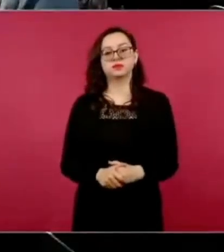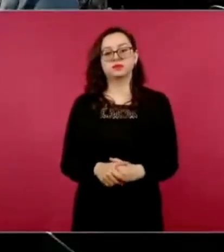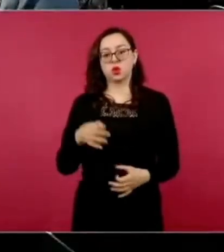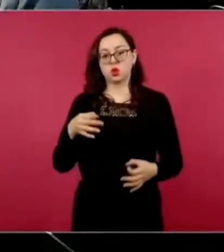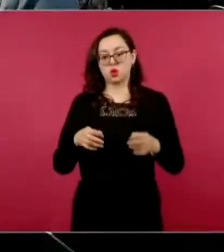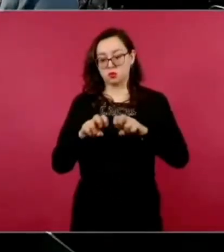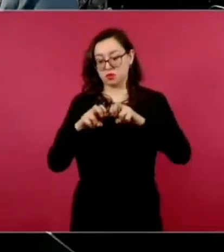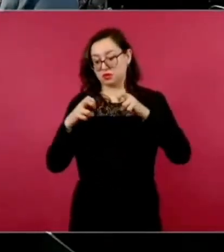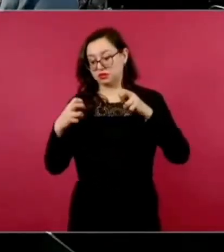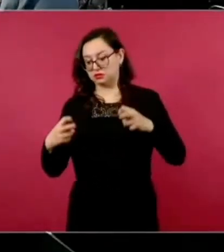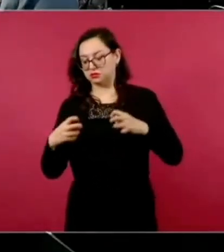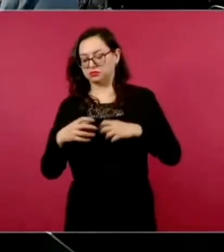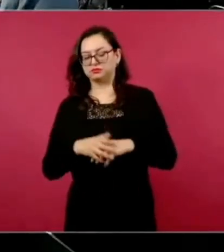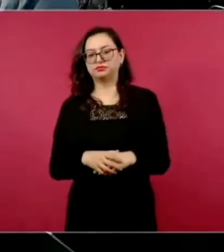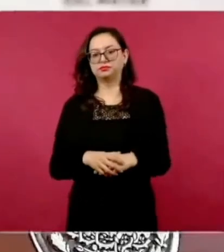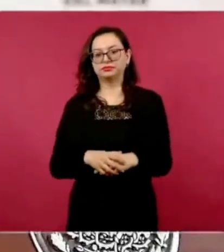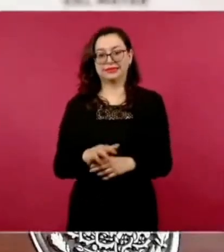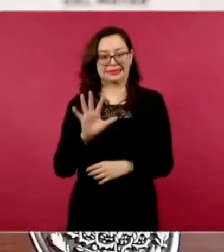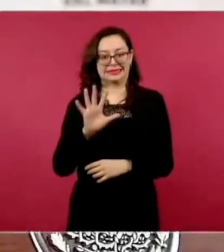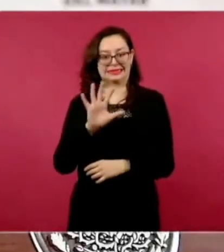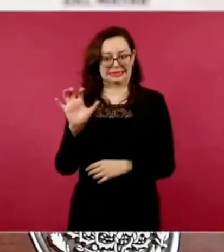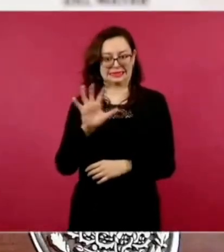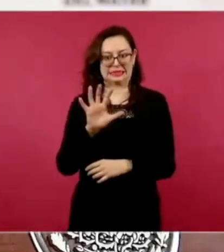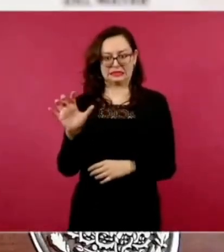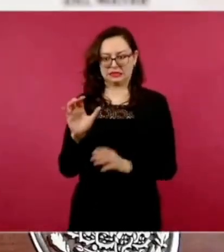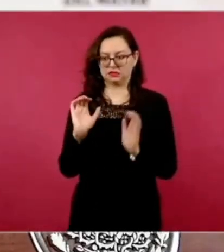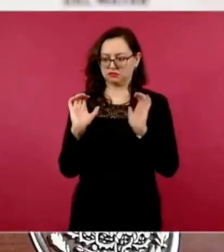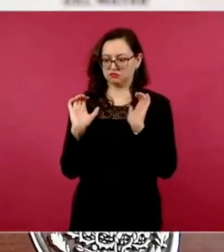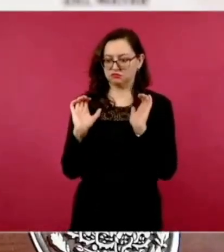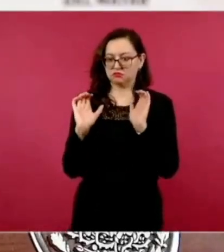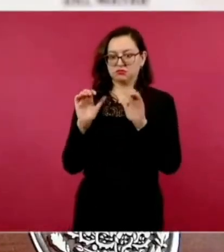ser ministros, ¿sí?